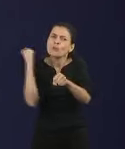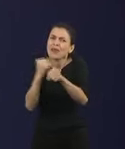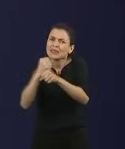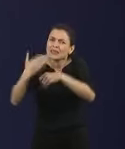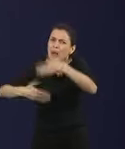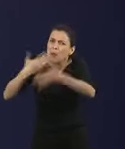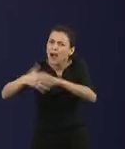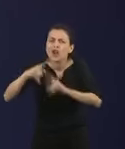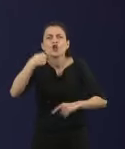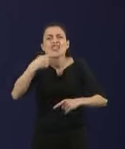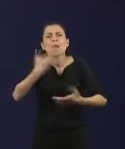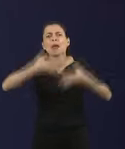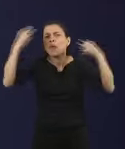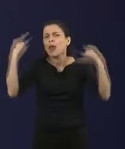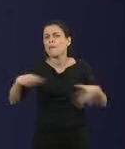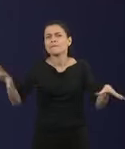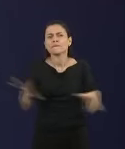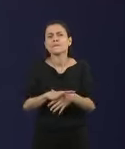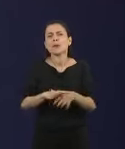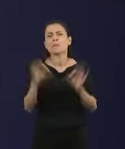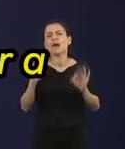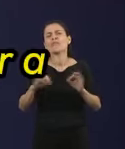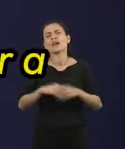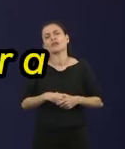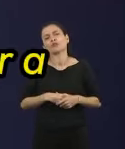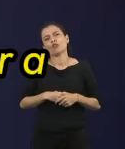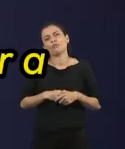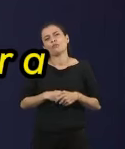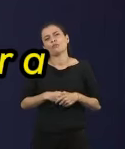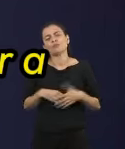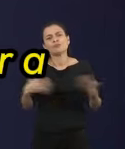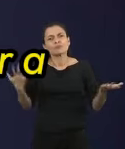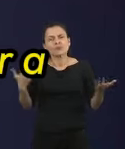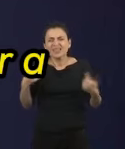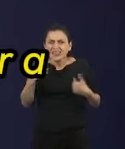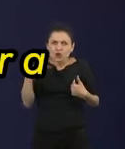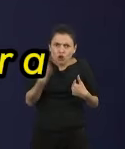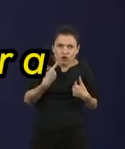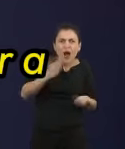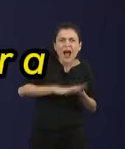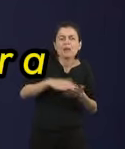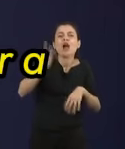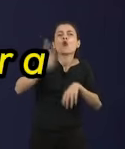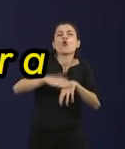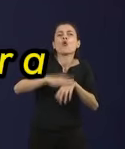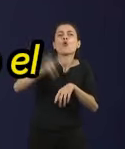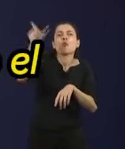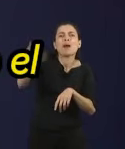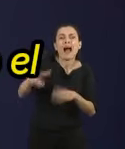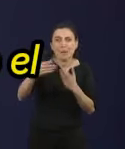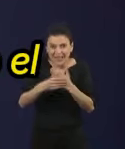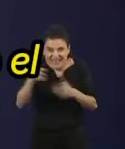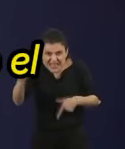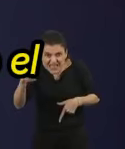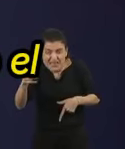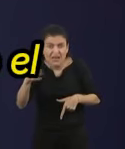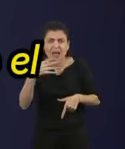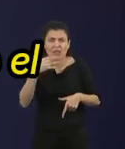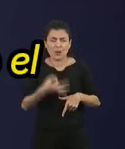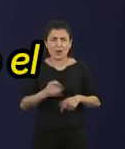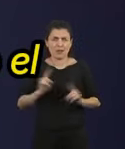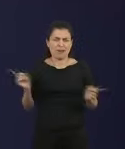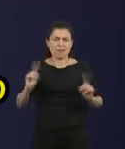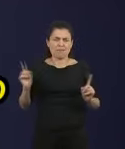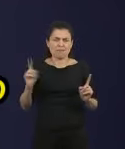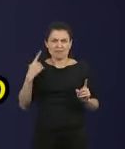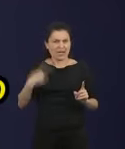que no sé qu Por qué habría que responsabilizar a la a la ministra porque la verdad es que de